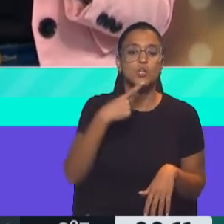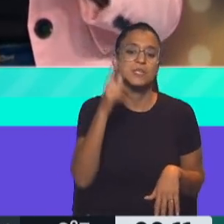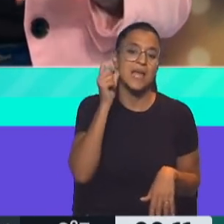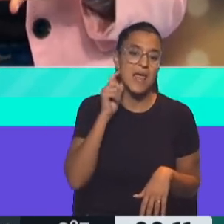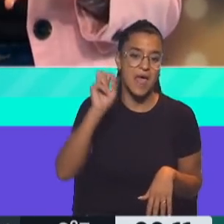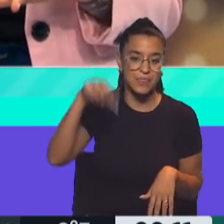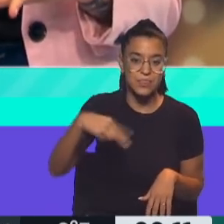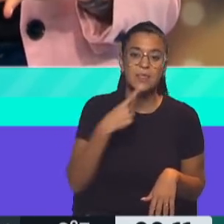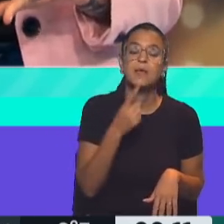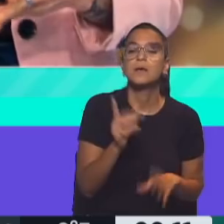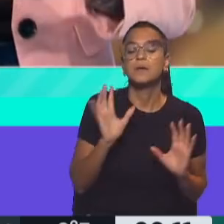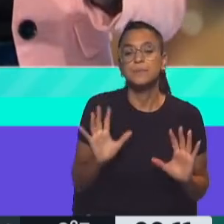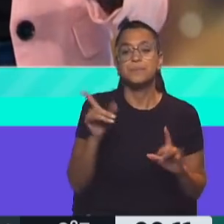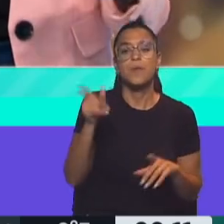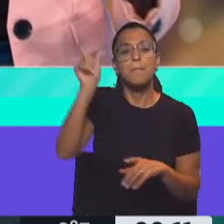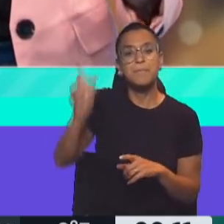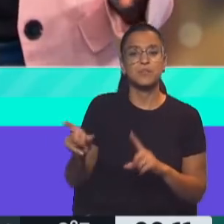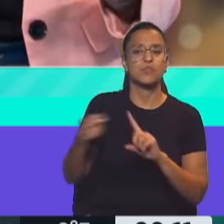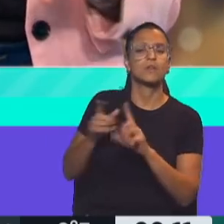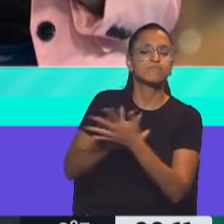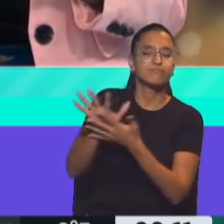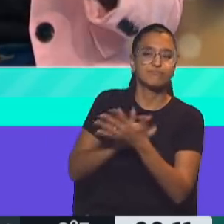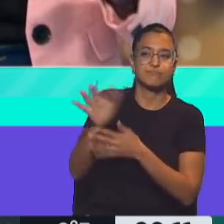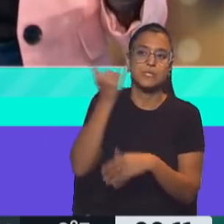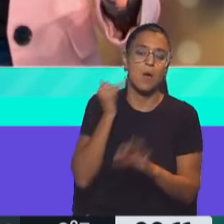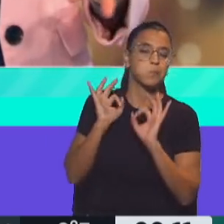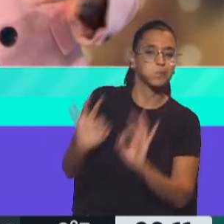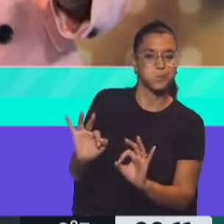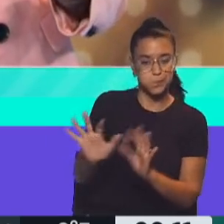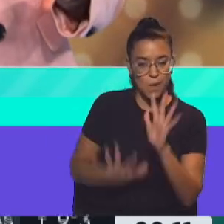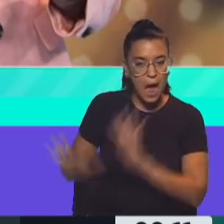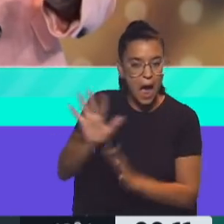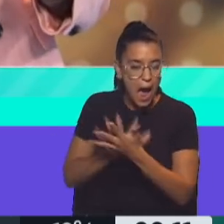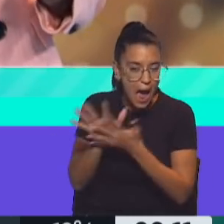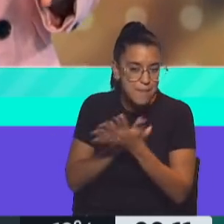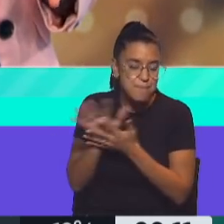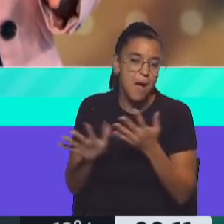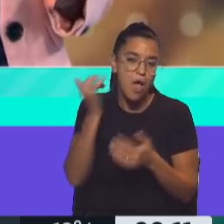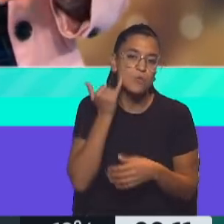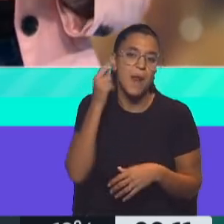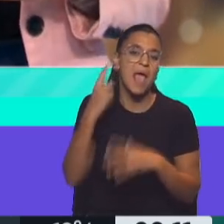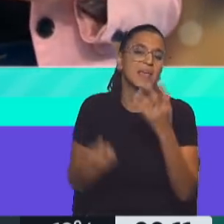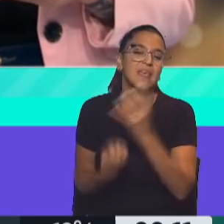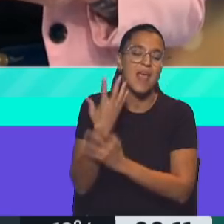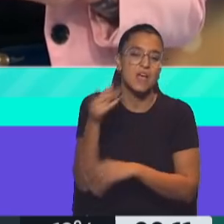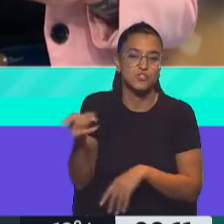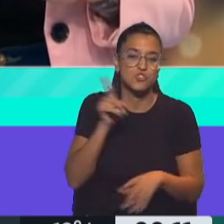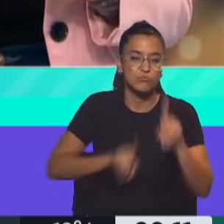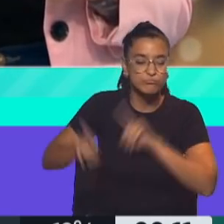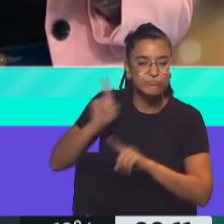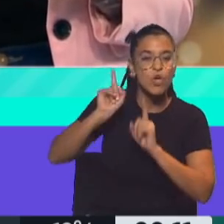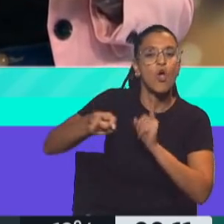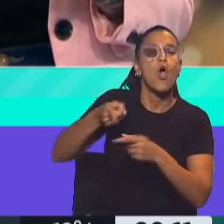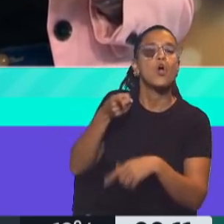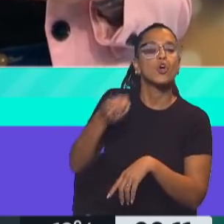bonaerense como alguien con quien está todo arreglado todo arreglado esté armado precisamente para la creación de causas contra